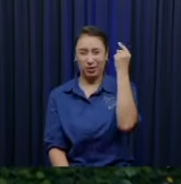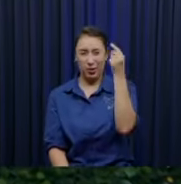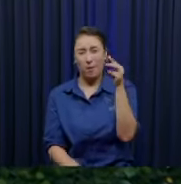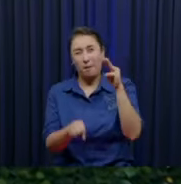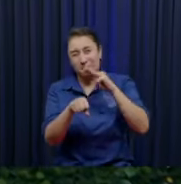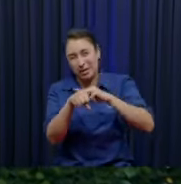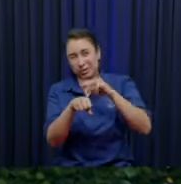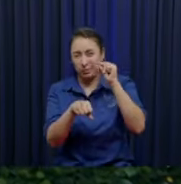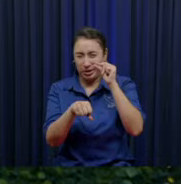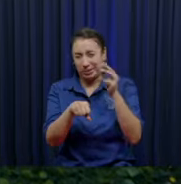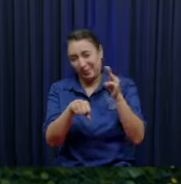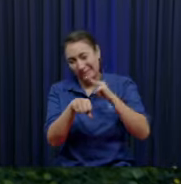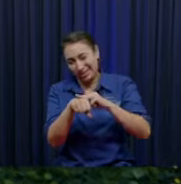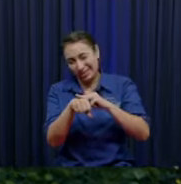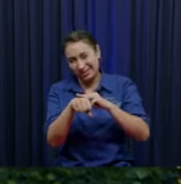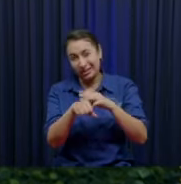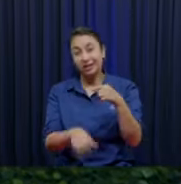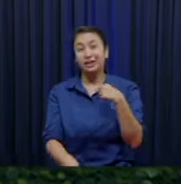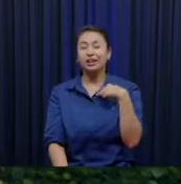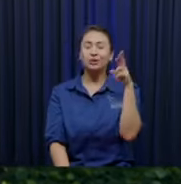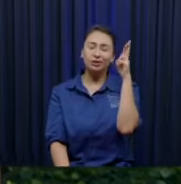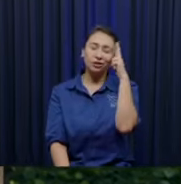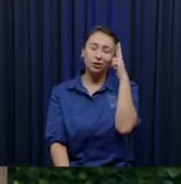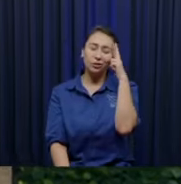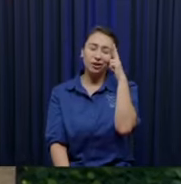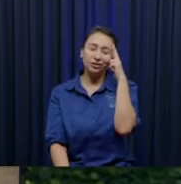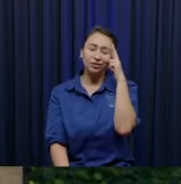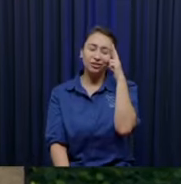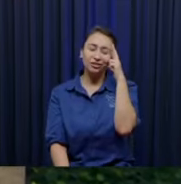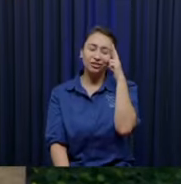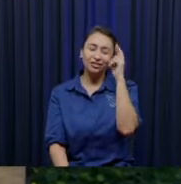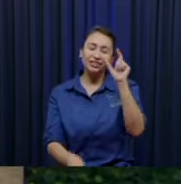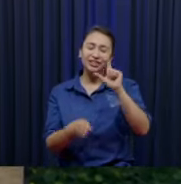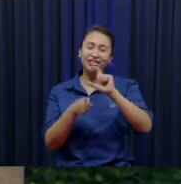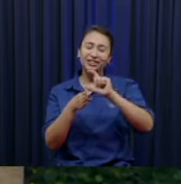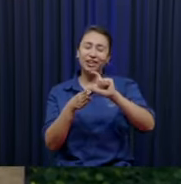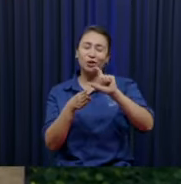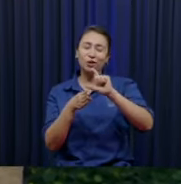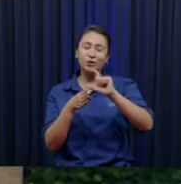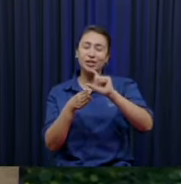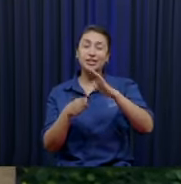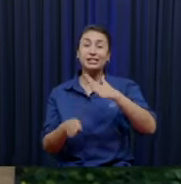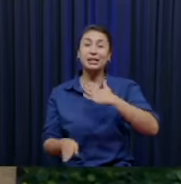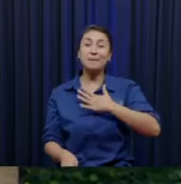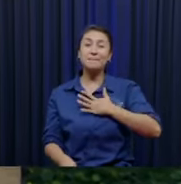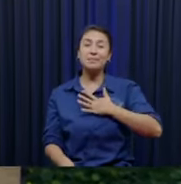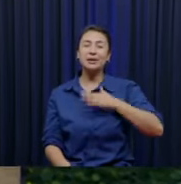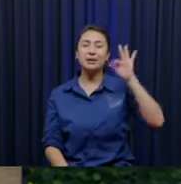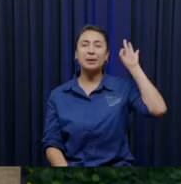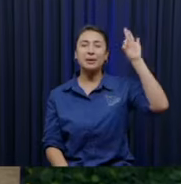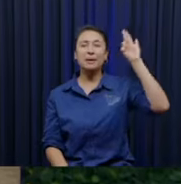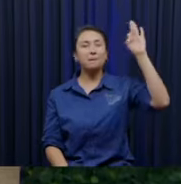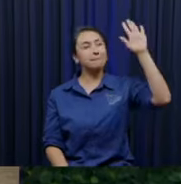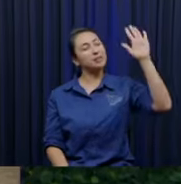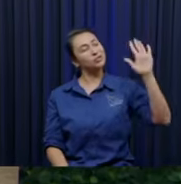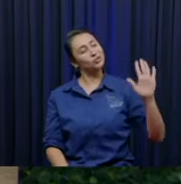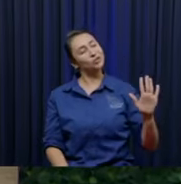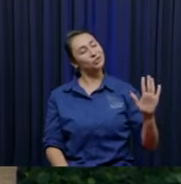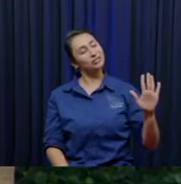Y entonces me recuerdo de cosas que le oía a mi pastor, como me tocaba, por la gracia de